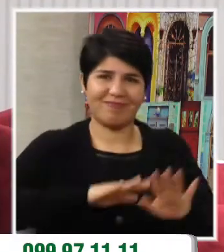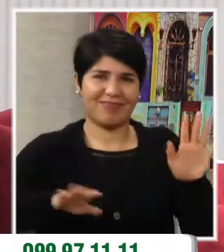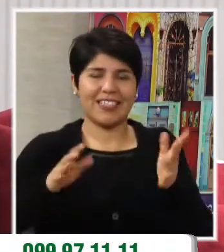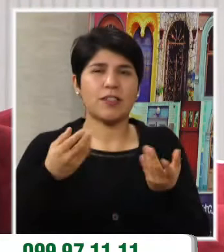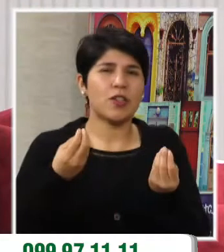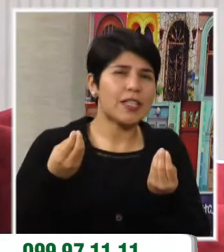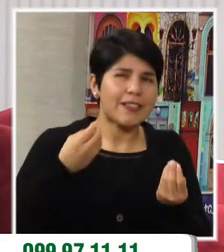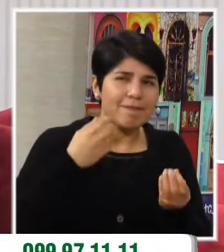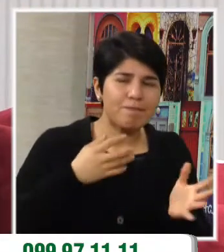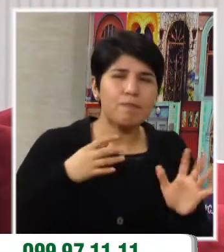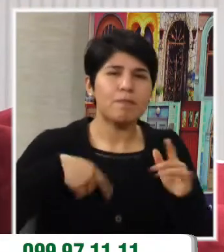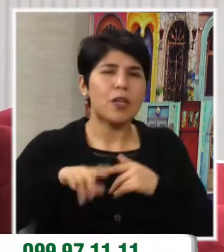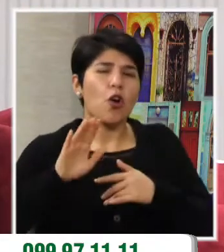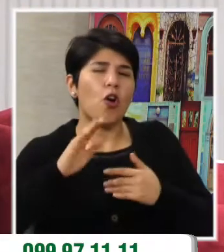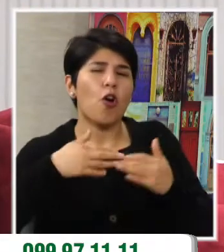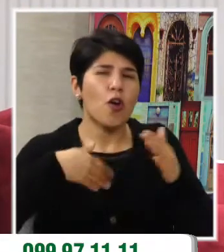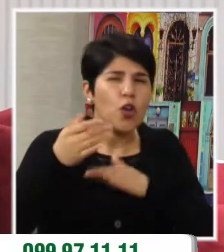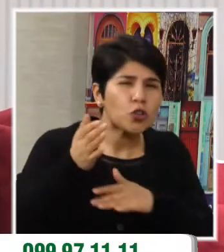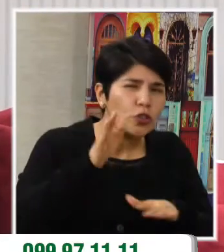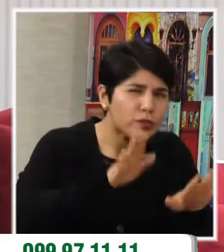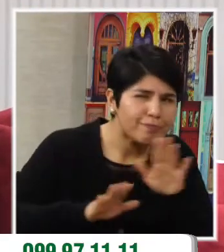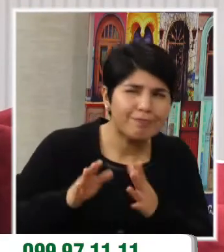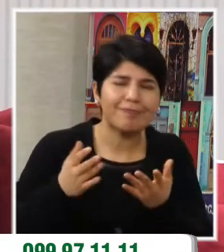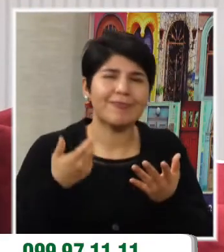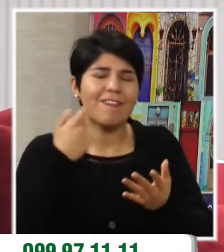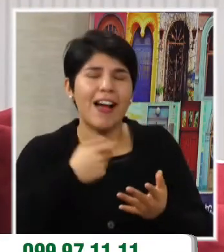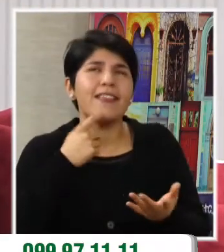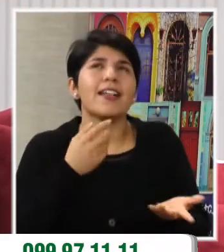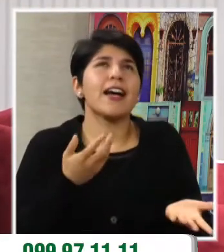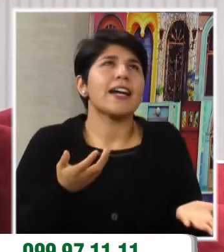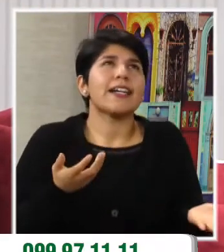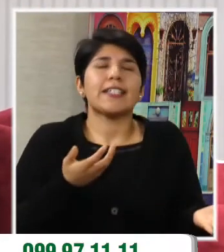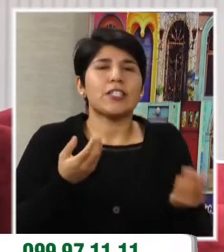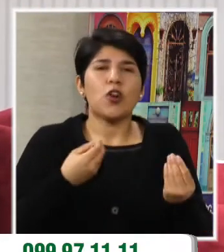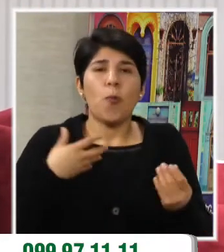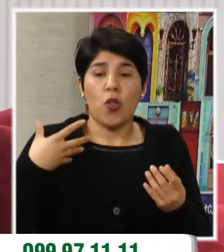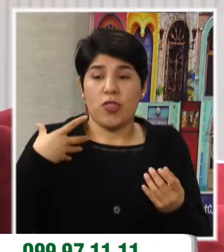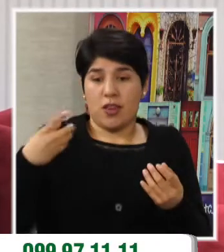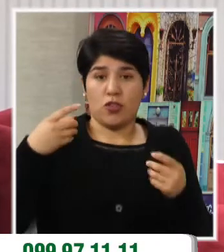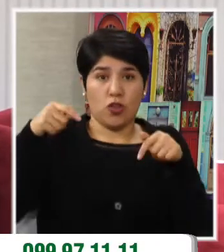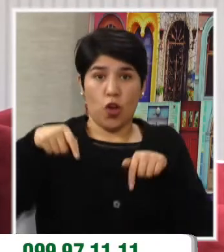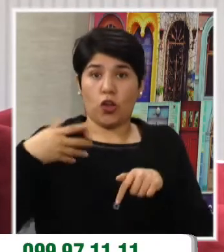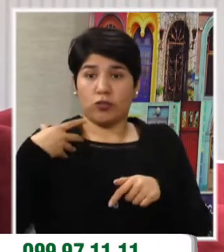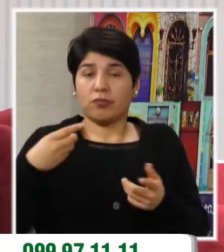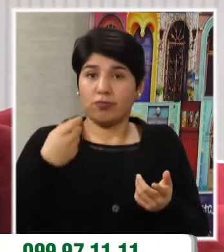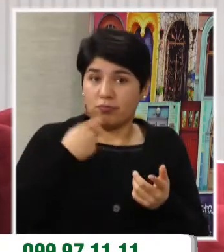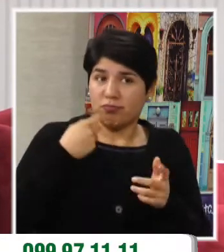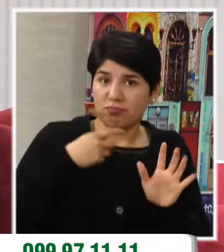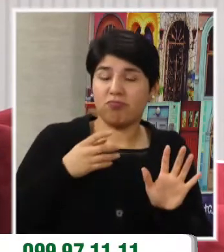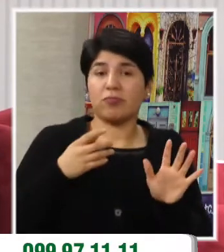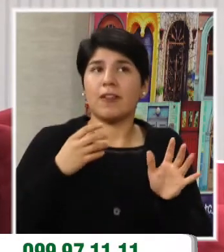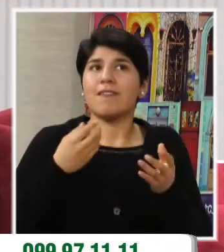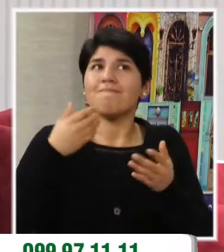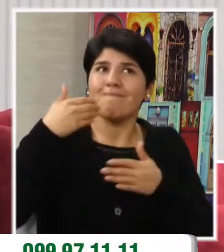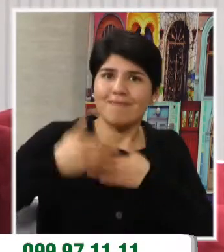avanzando pero infraestructura a nivel de la dirección a este para seguir